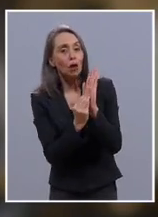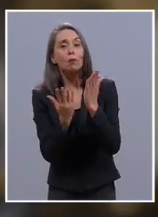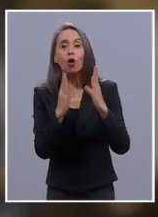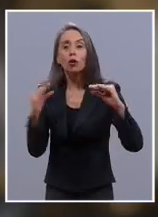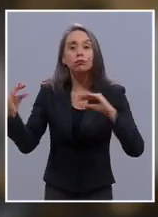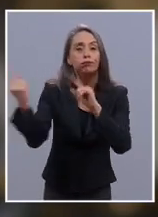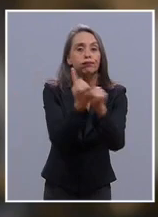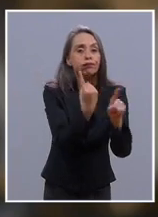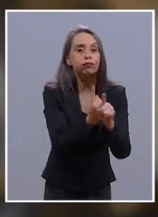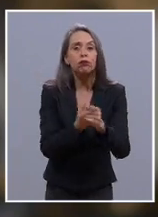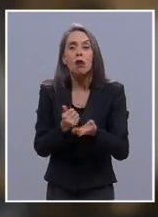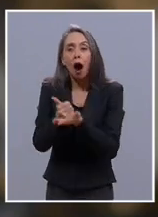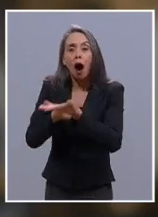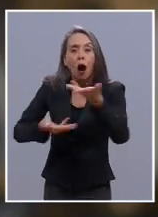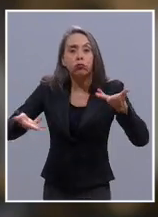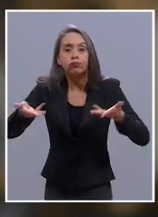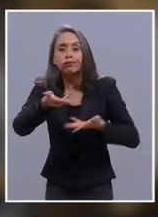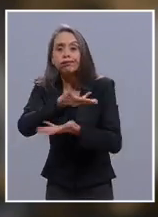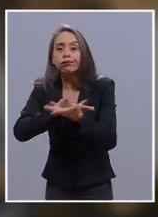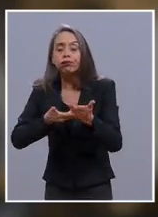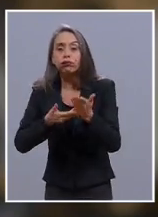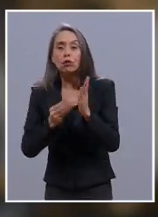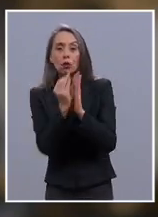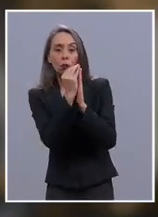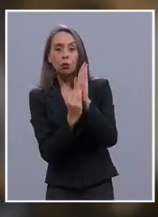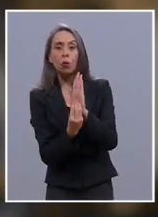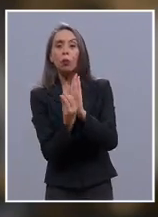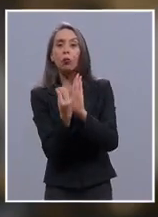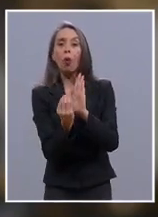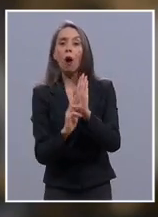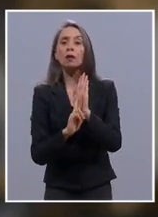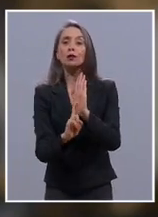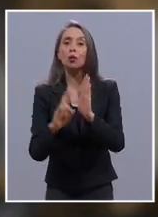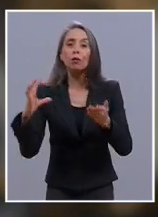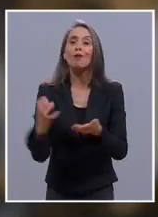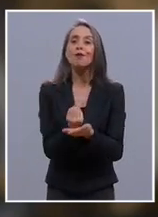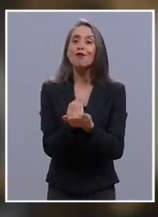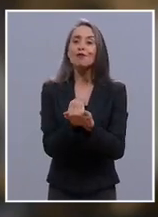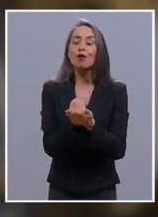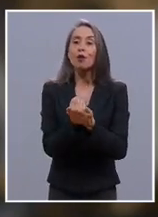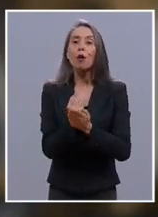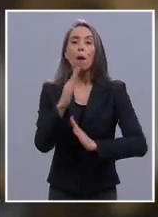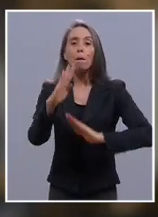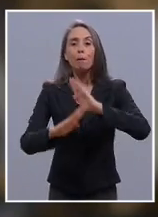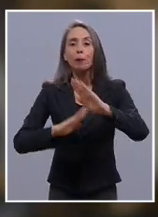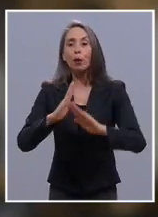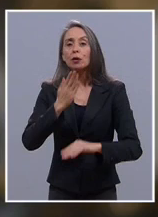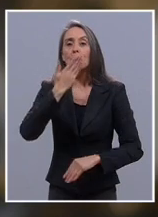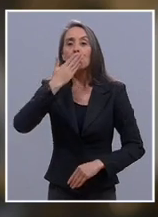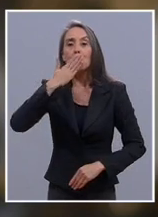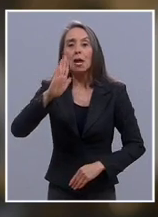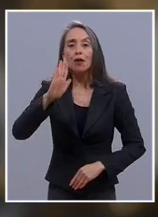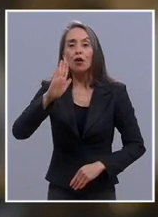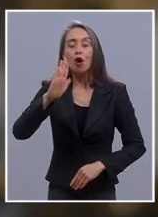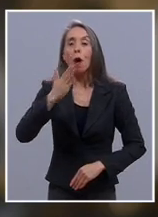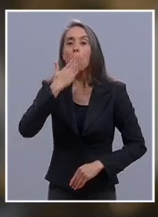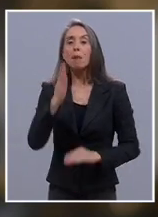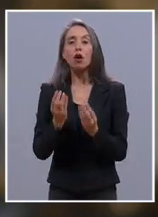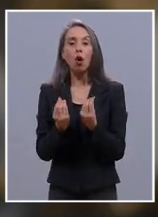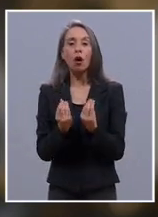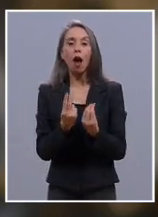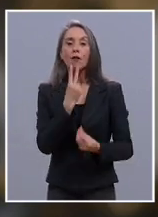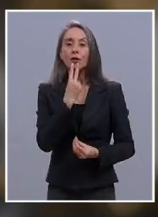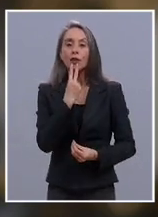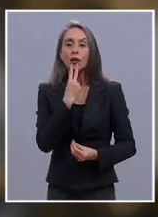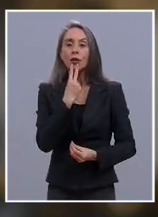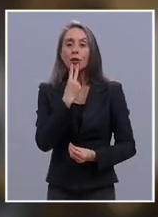diálogo y la colaboración logra buenos resultados para proteger mejor y mejorar la calidad de vida